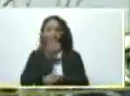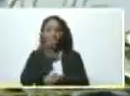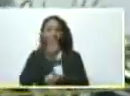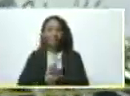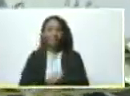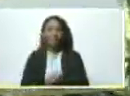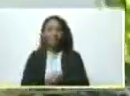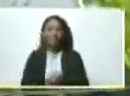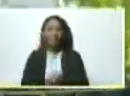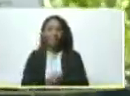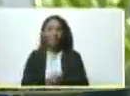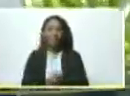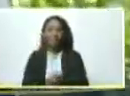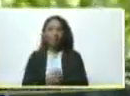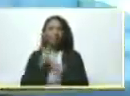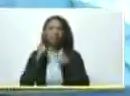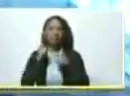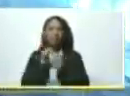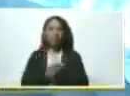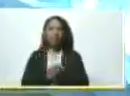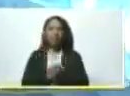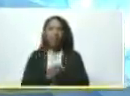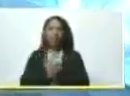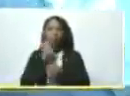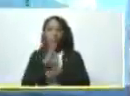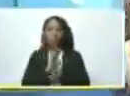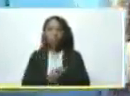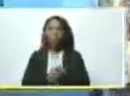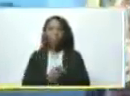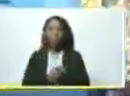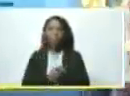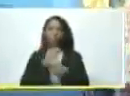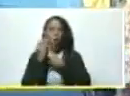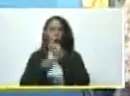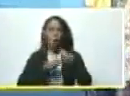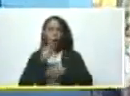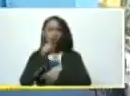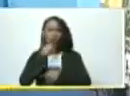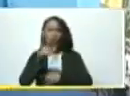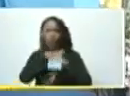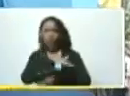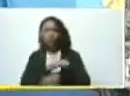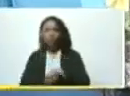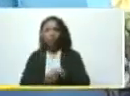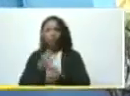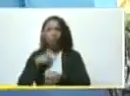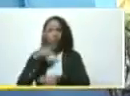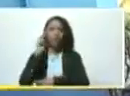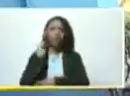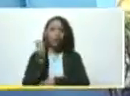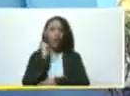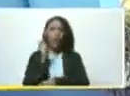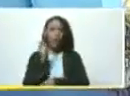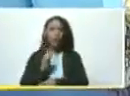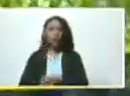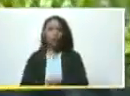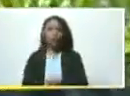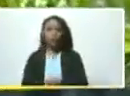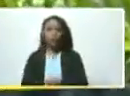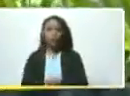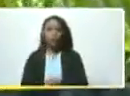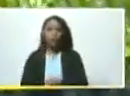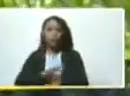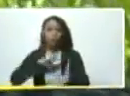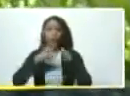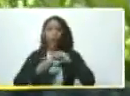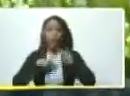A burlar. A burlar. Bueno, Tiyolis, ¿cómo va? ¿De dónde eres tú? Soy de Charallave. Mi clap